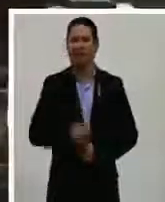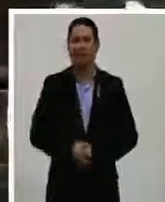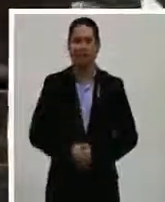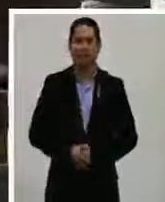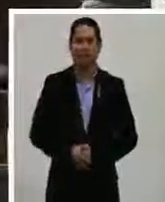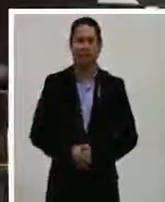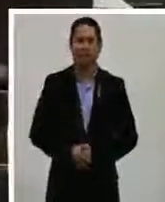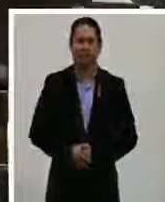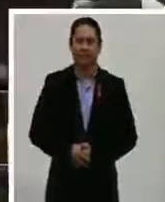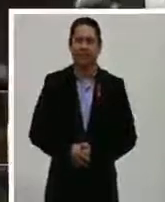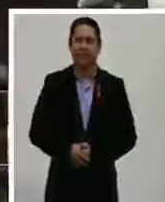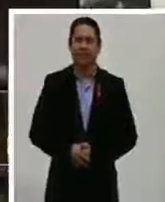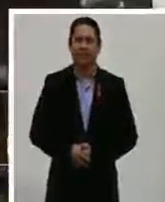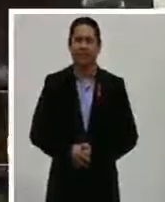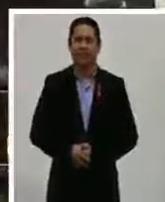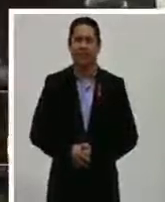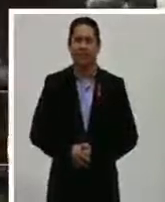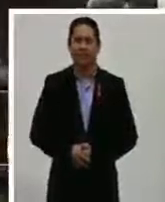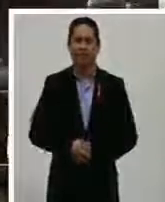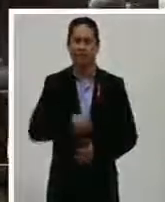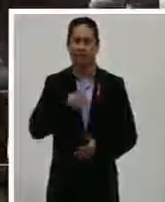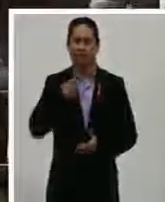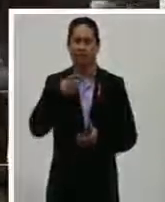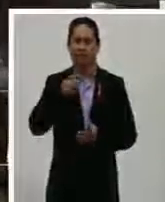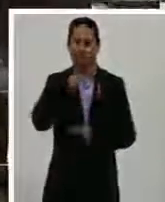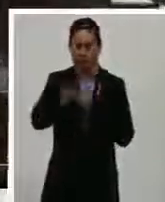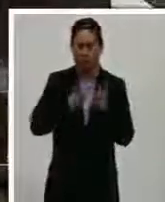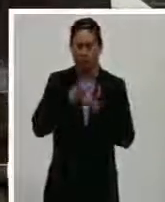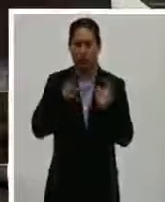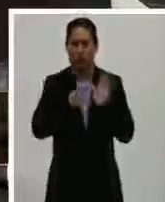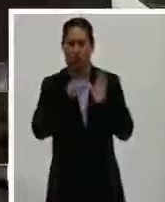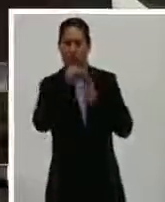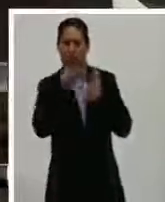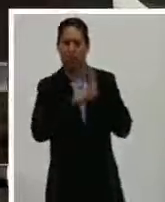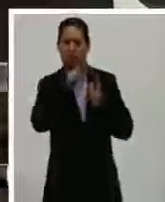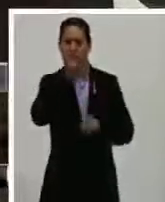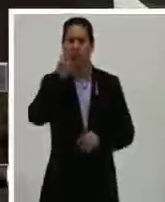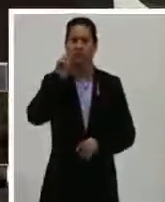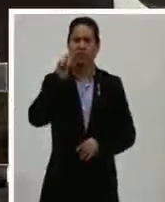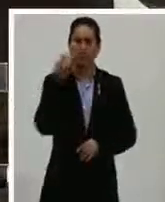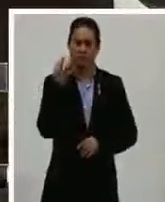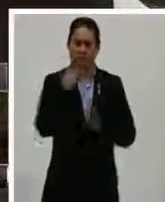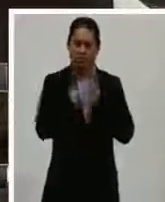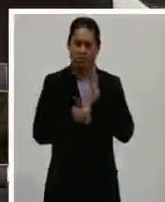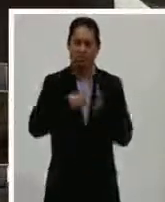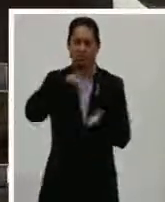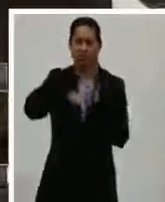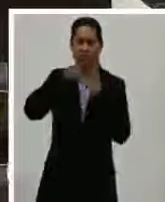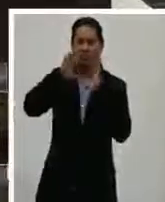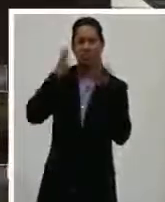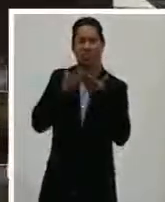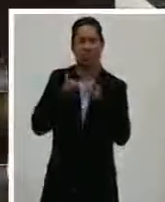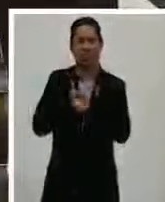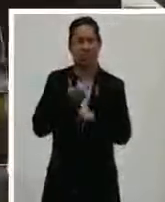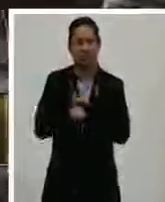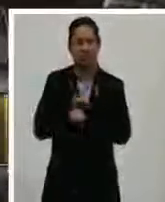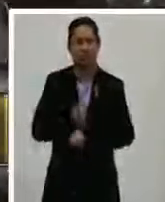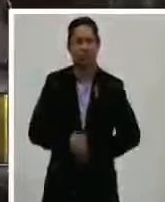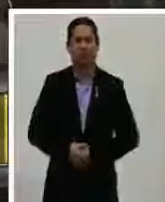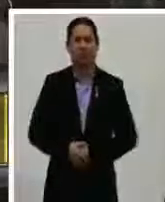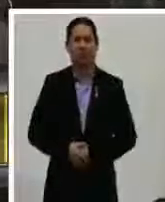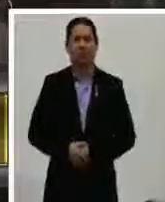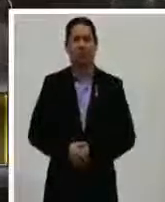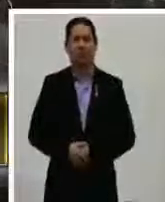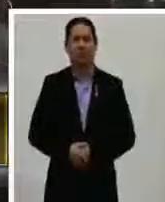democrática en cumplimiento al artículo 133 del reglamento interior de este propio poder